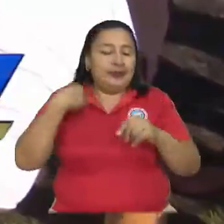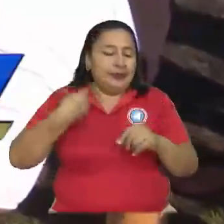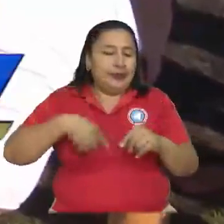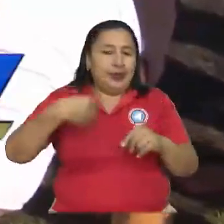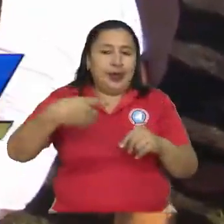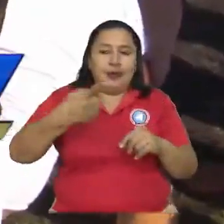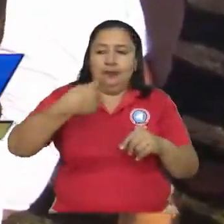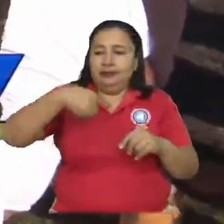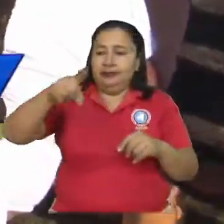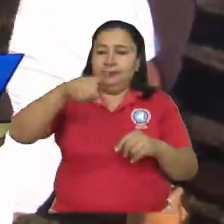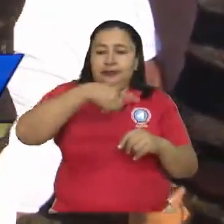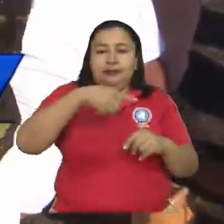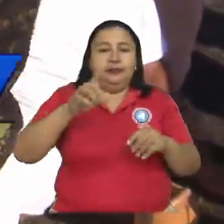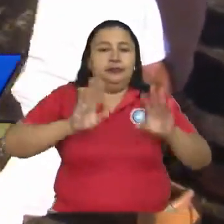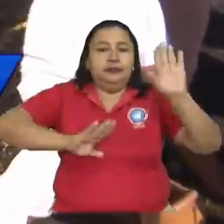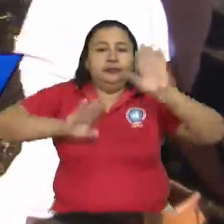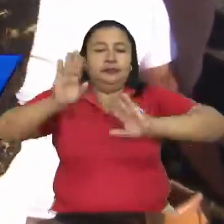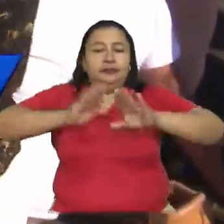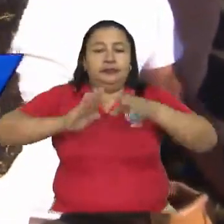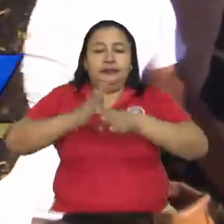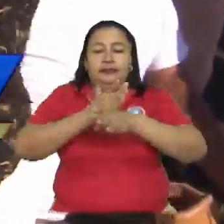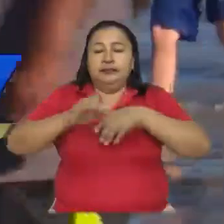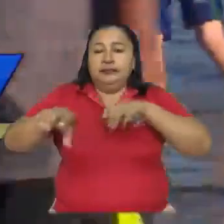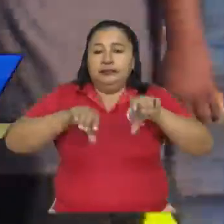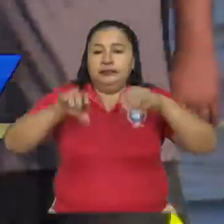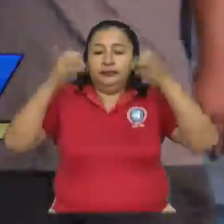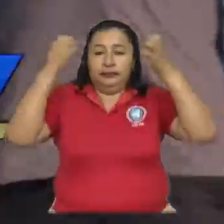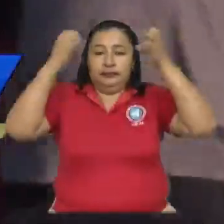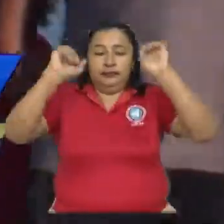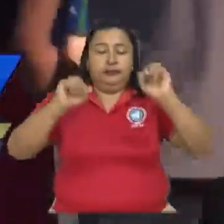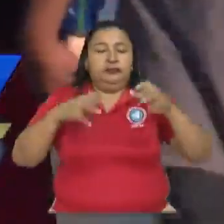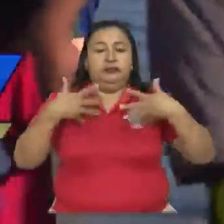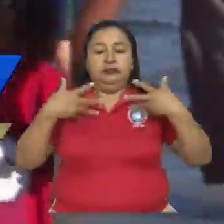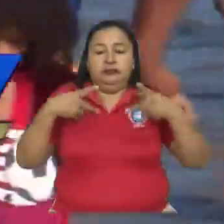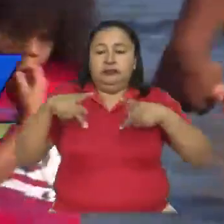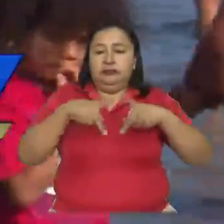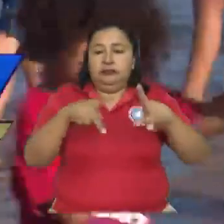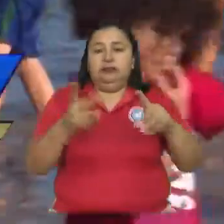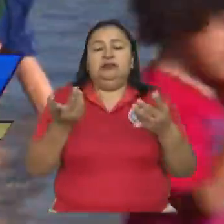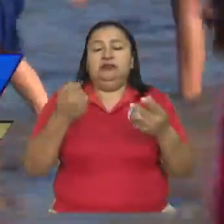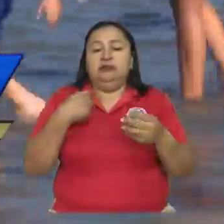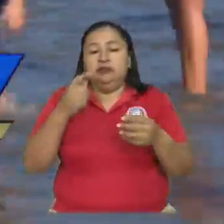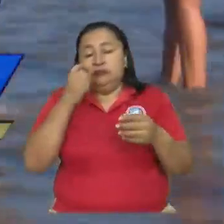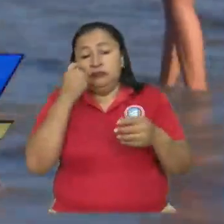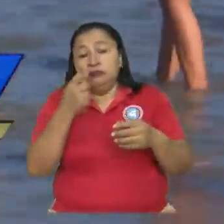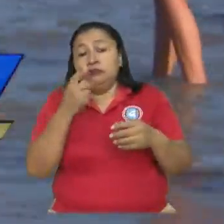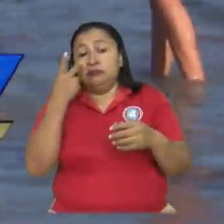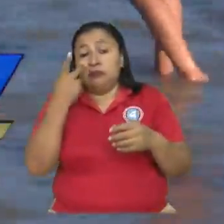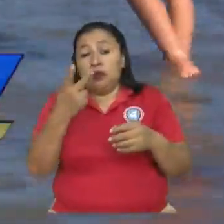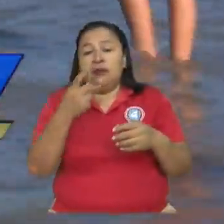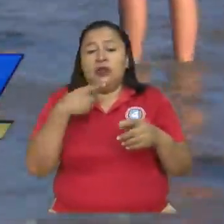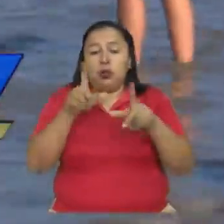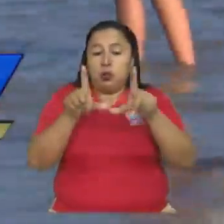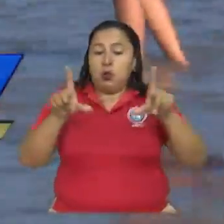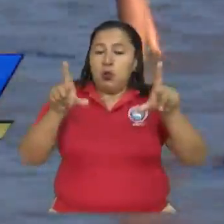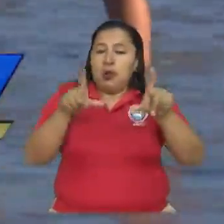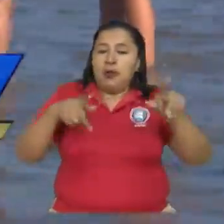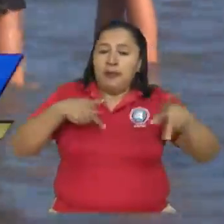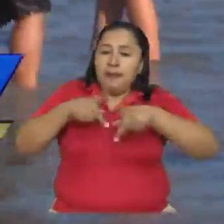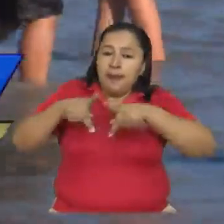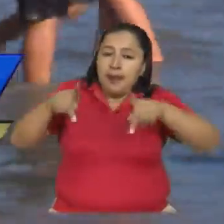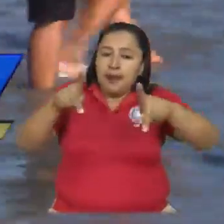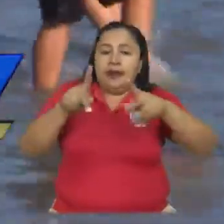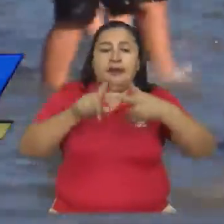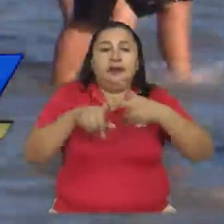días, participa de las actividades culturales, recreativas, disfruta de los balnearios, de las playas de